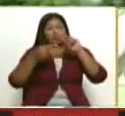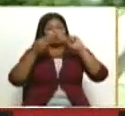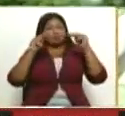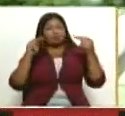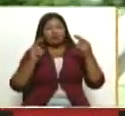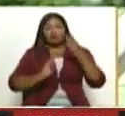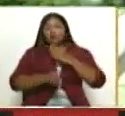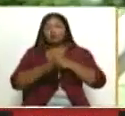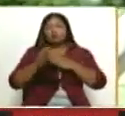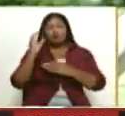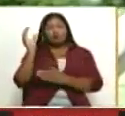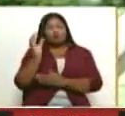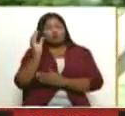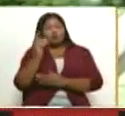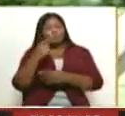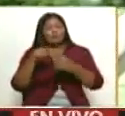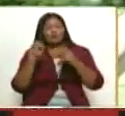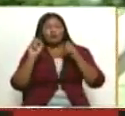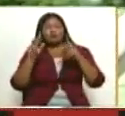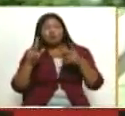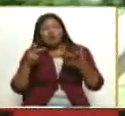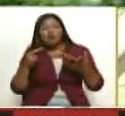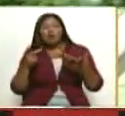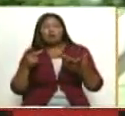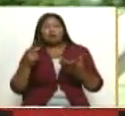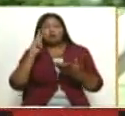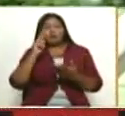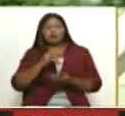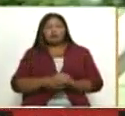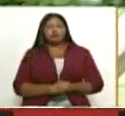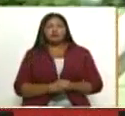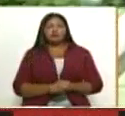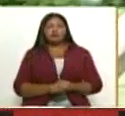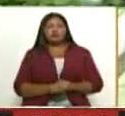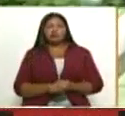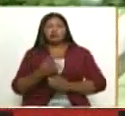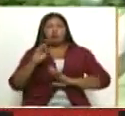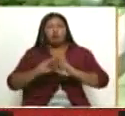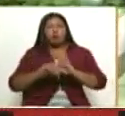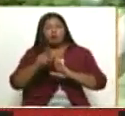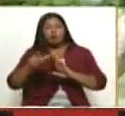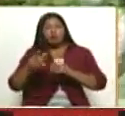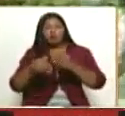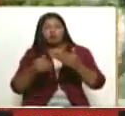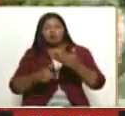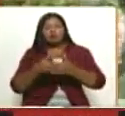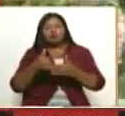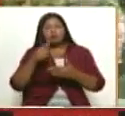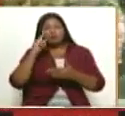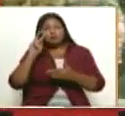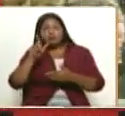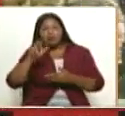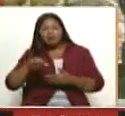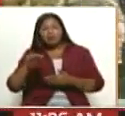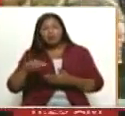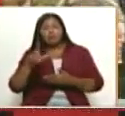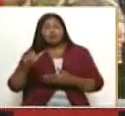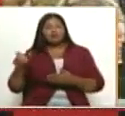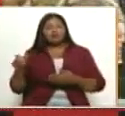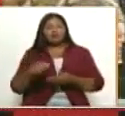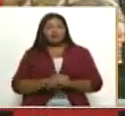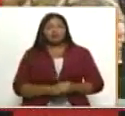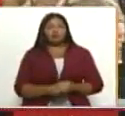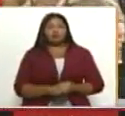Colombia, pero afortunadamente son menos, o sea, cada vez son menos. Ahora,